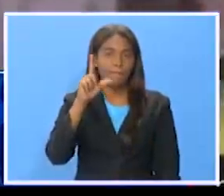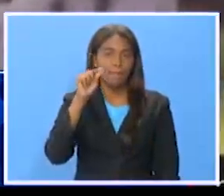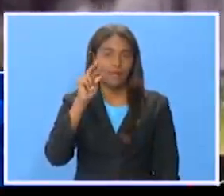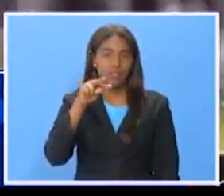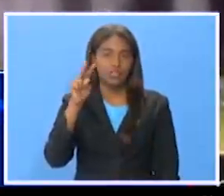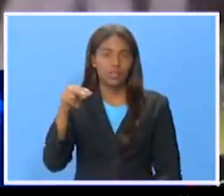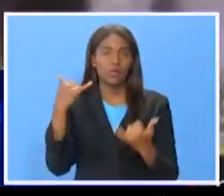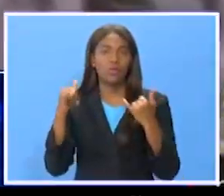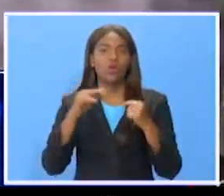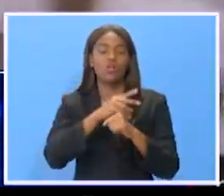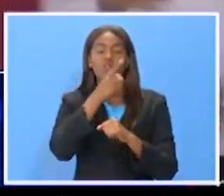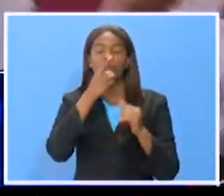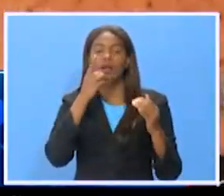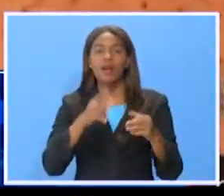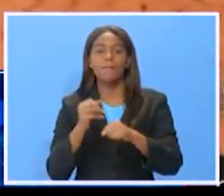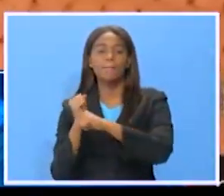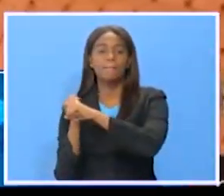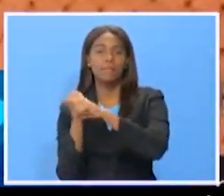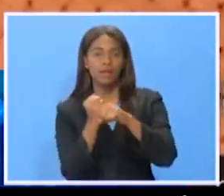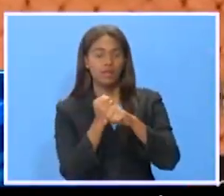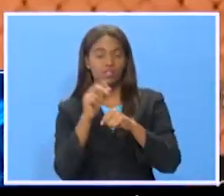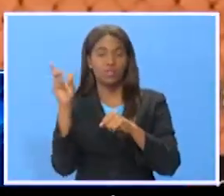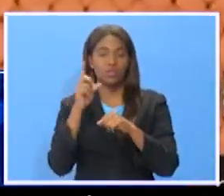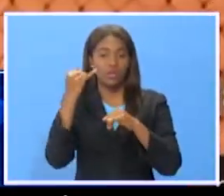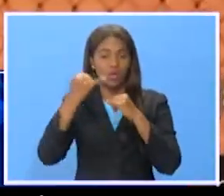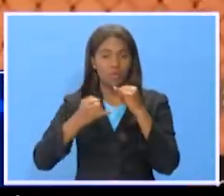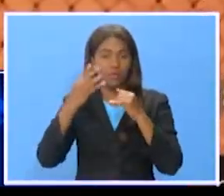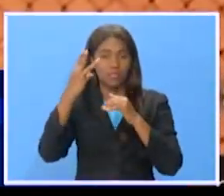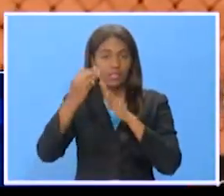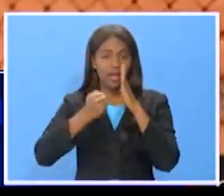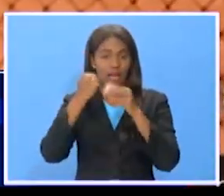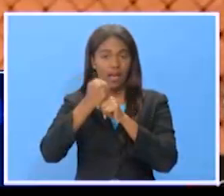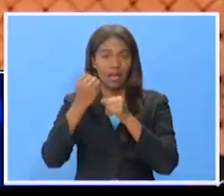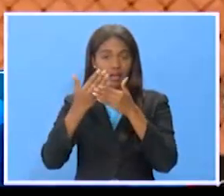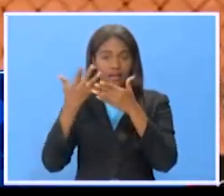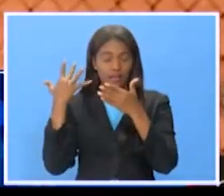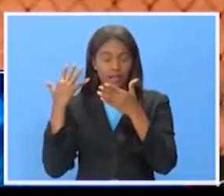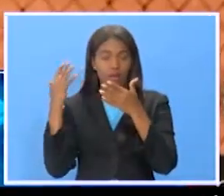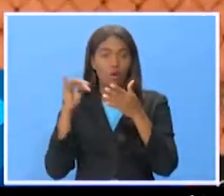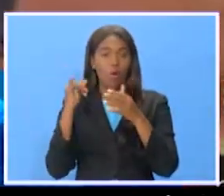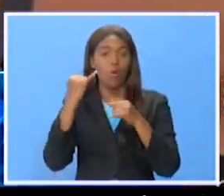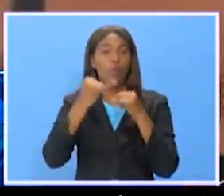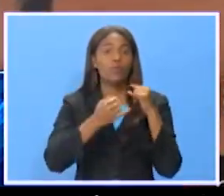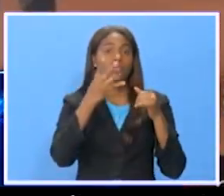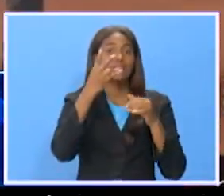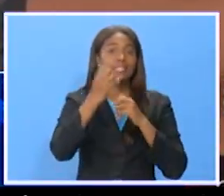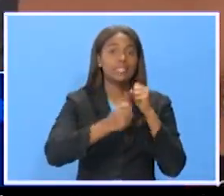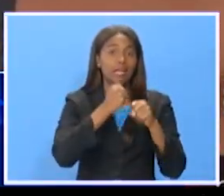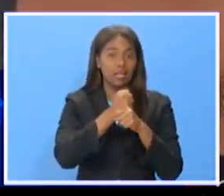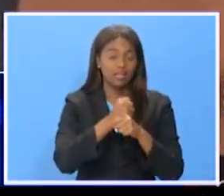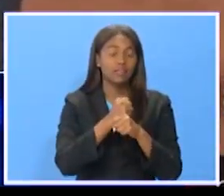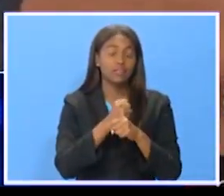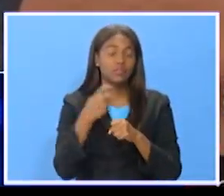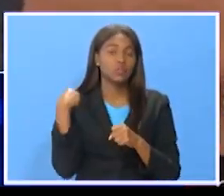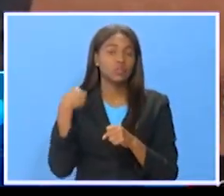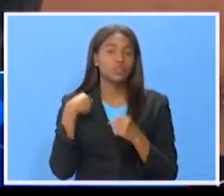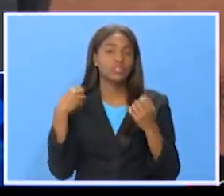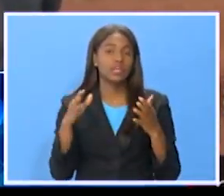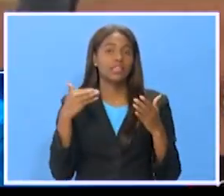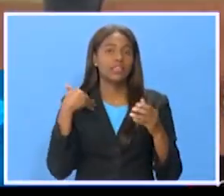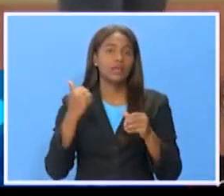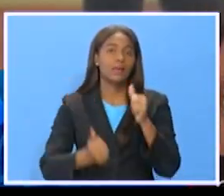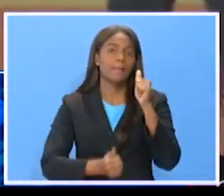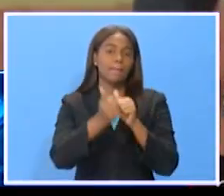2021-2022 en la Liga Dominicana de Béisbol, donde en los últimos 6 años, o en los últimos 7 años por lo menos, hemos tenido un